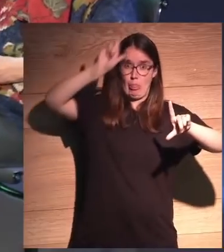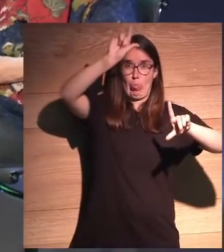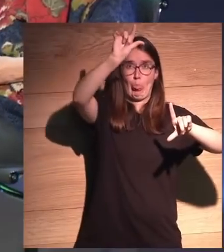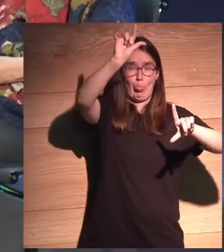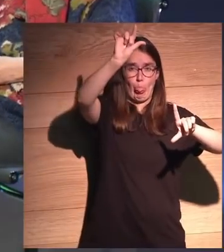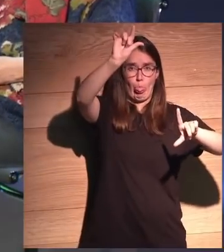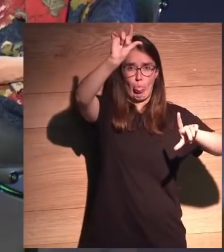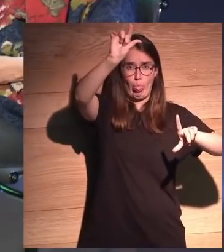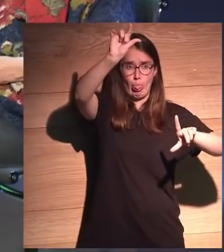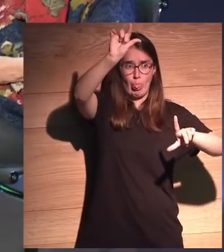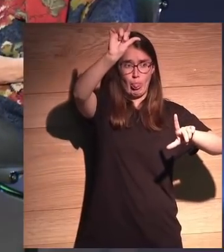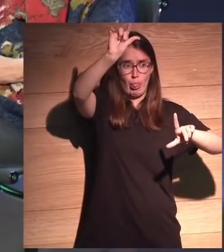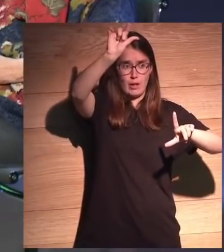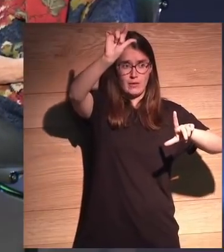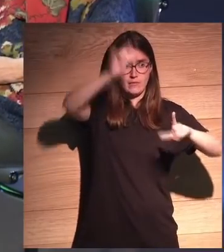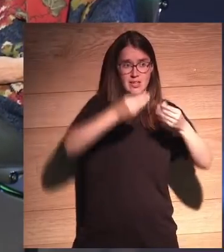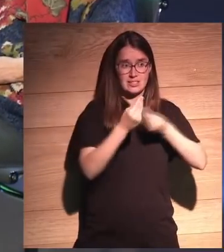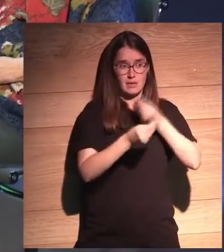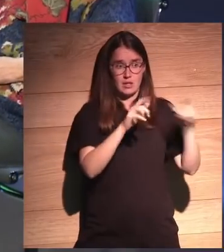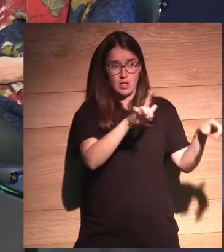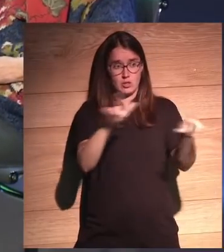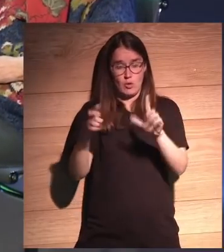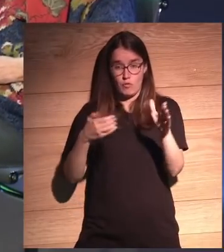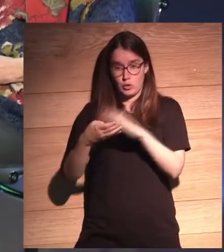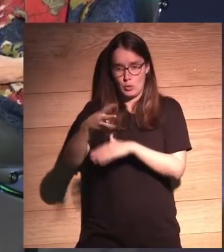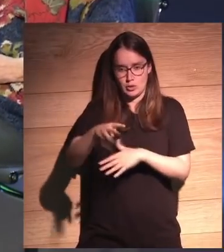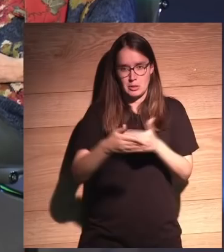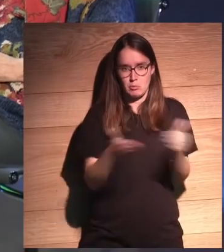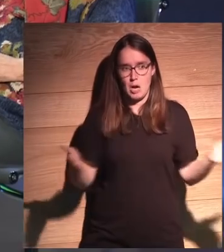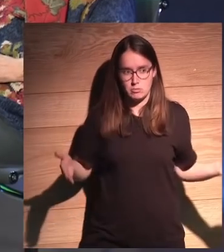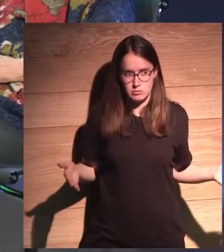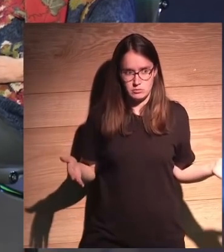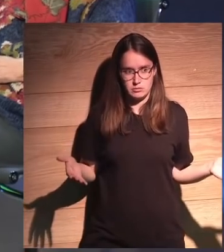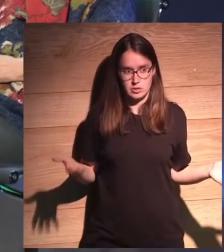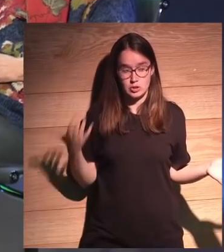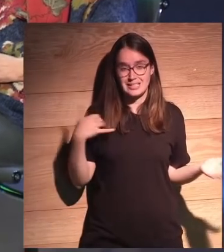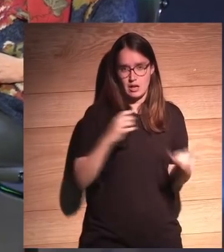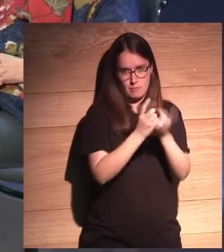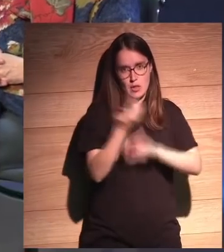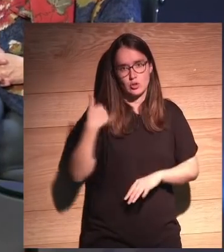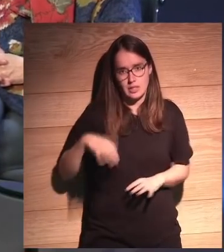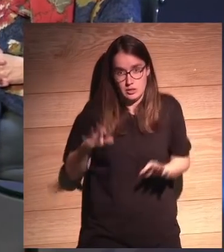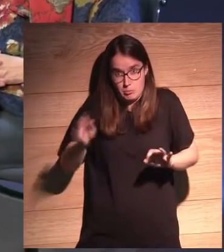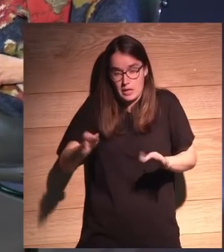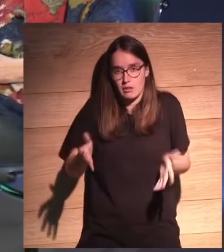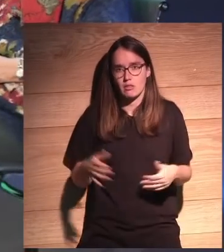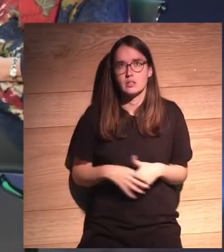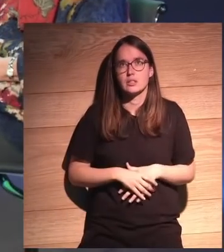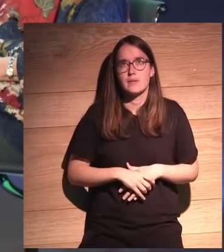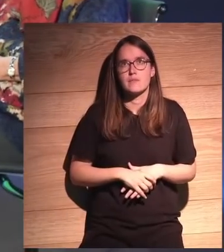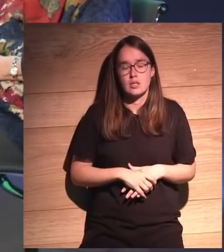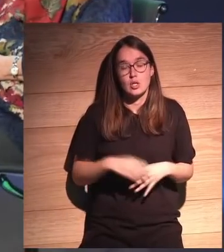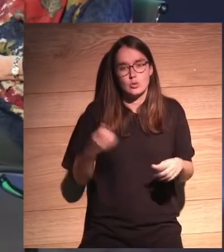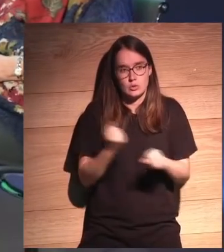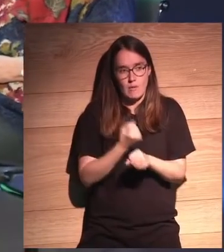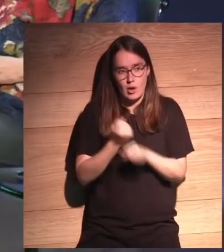podía ver. Y estaban montando la exposición que se inauguraba 4 meses después. Eso ya se ha corregido, ¿no? O sea, bueno, es un